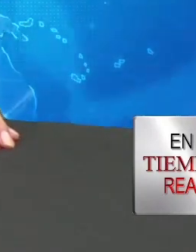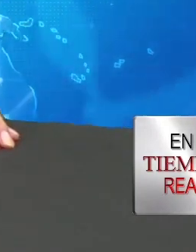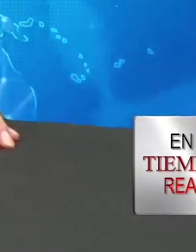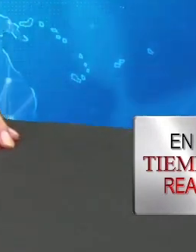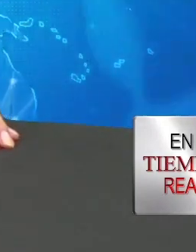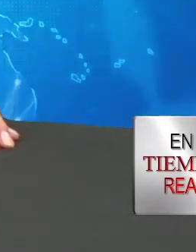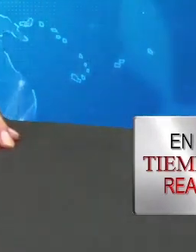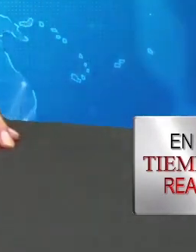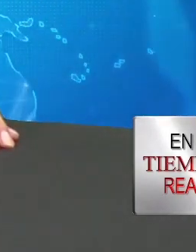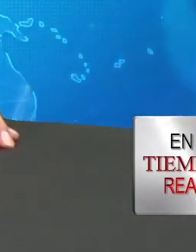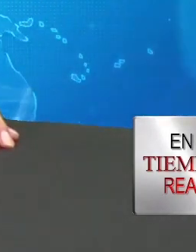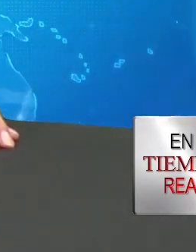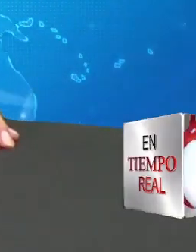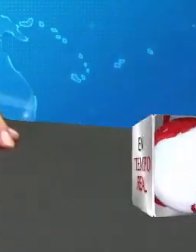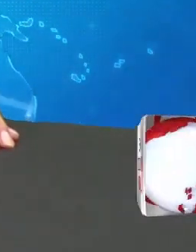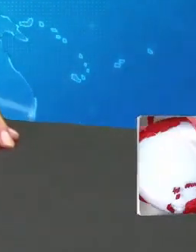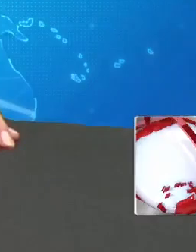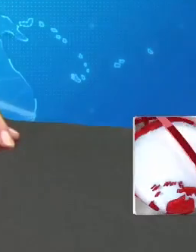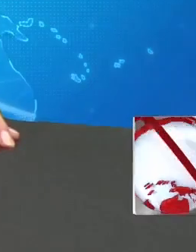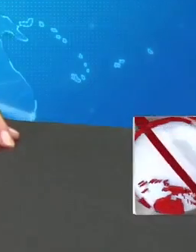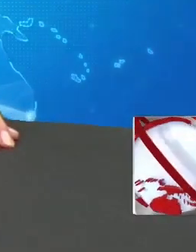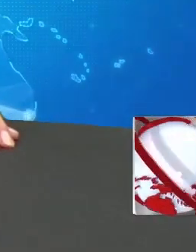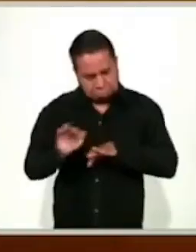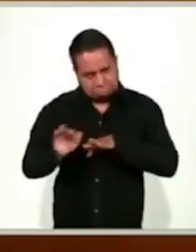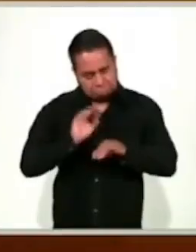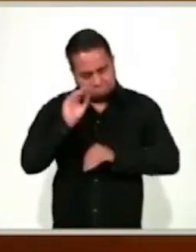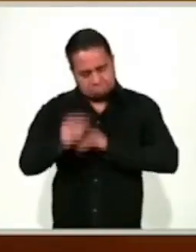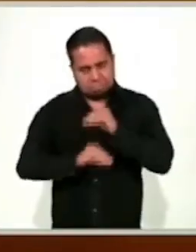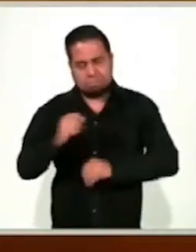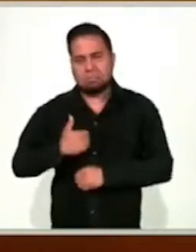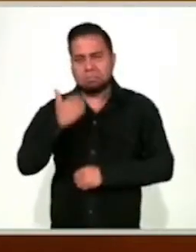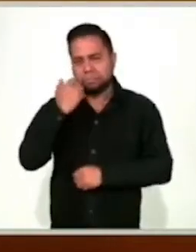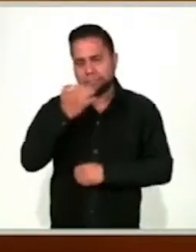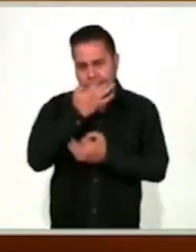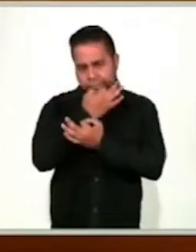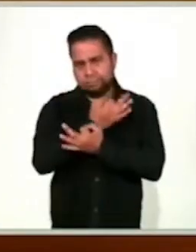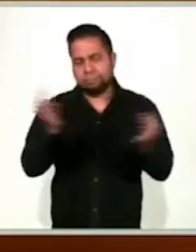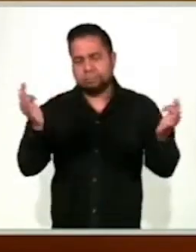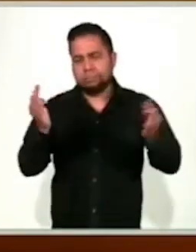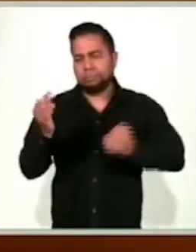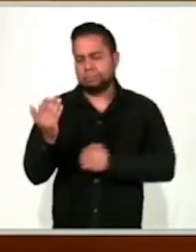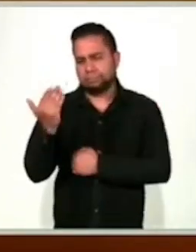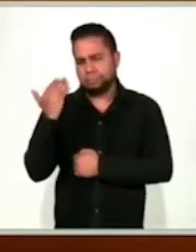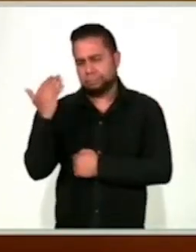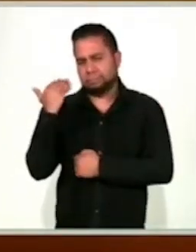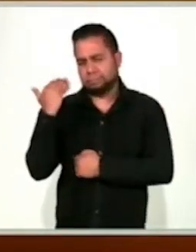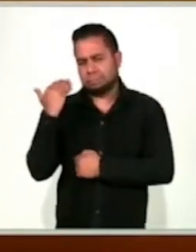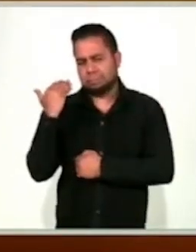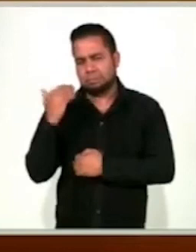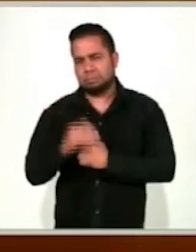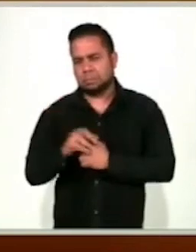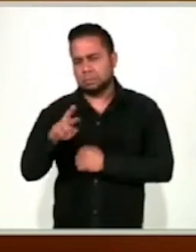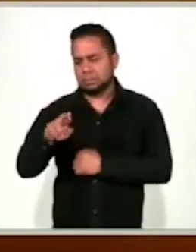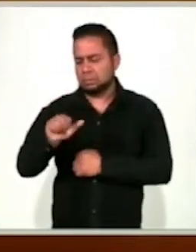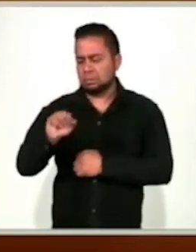el arranque ya se ha pospuesto en varias ocasiones. Quiero informarles que anteriormente Rafael